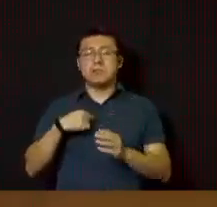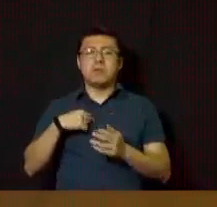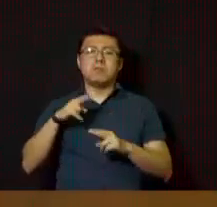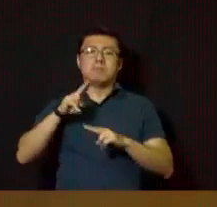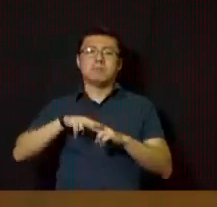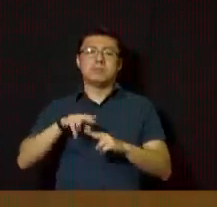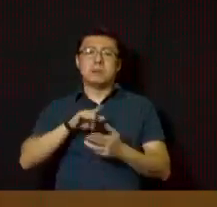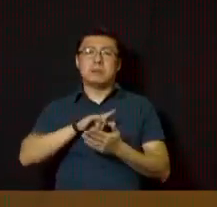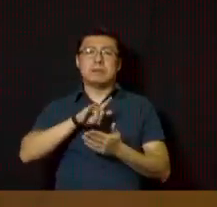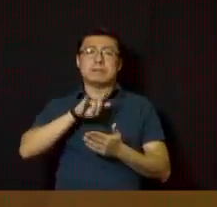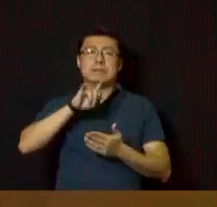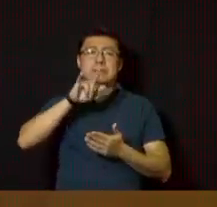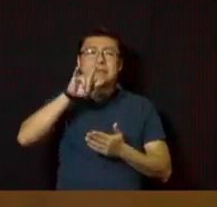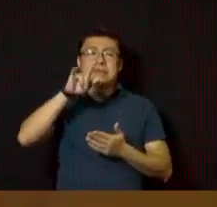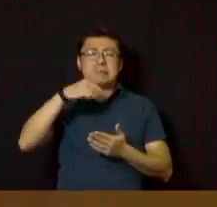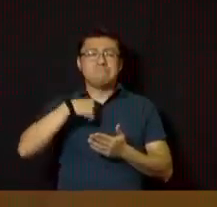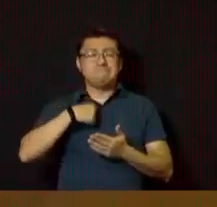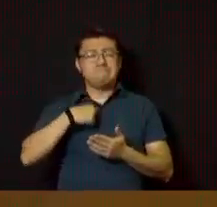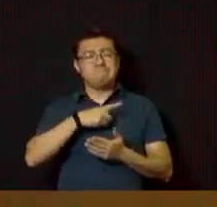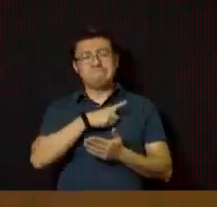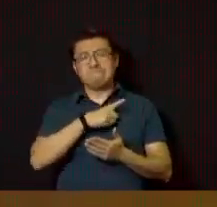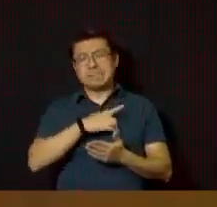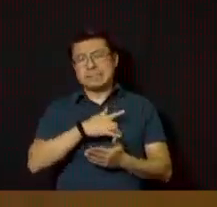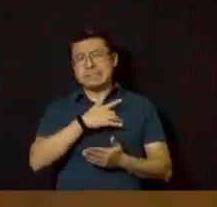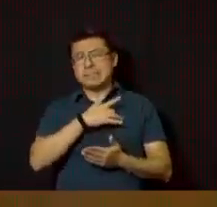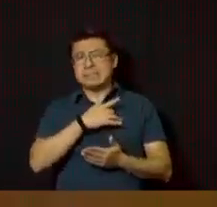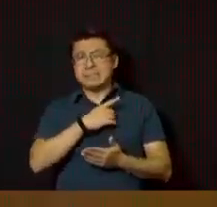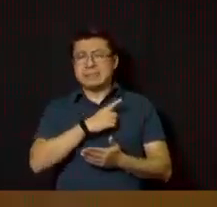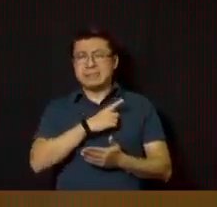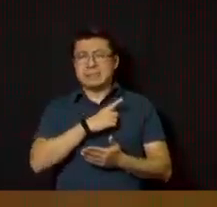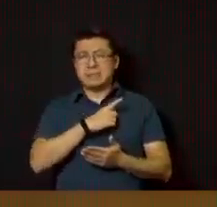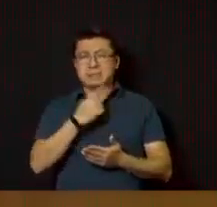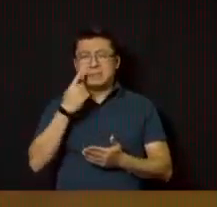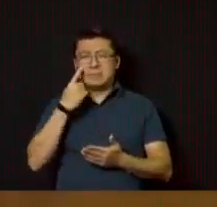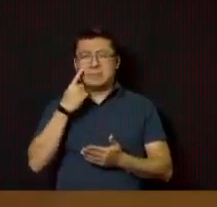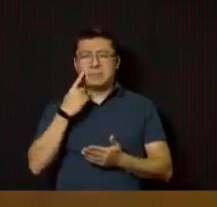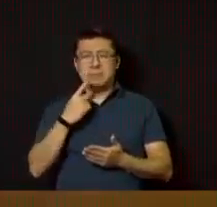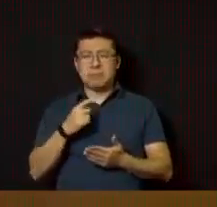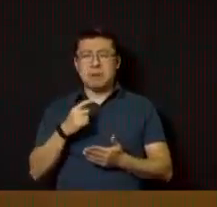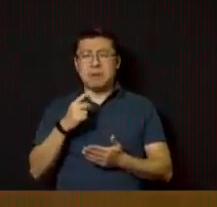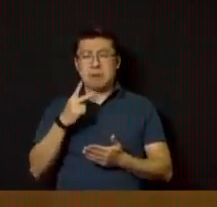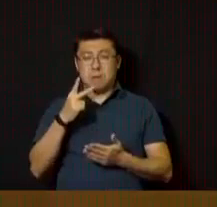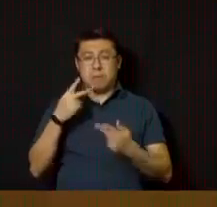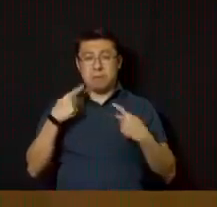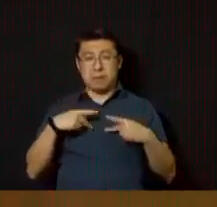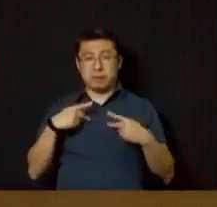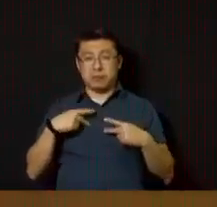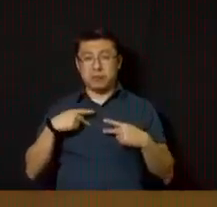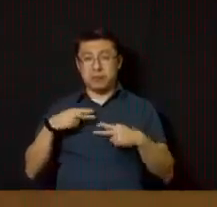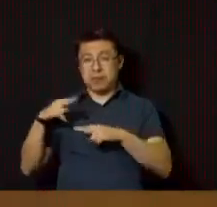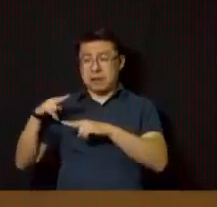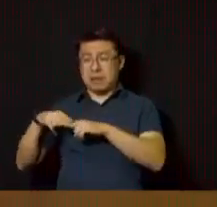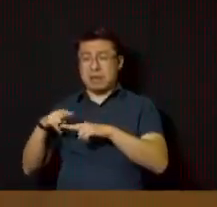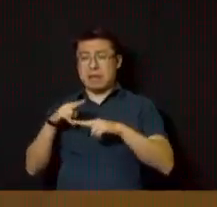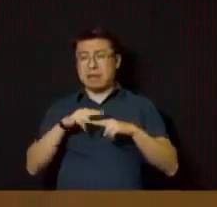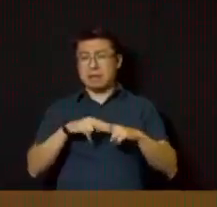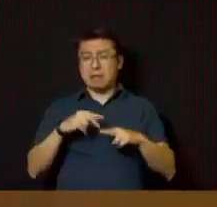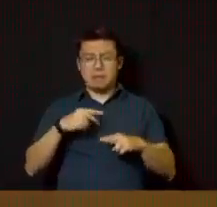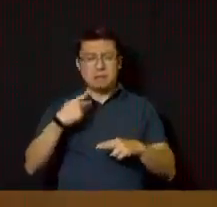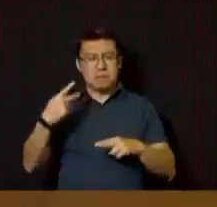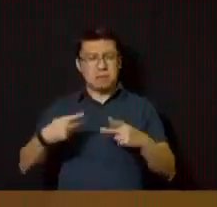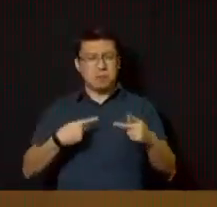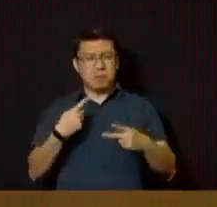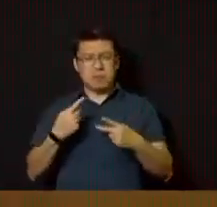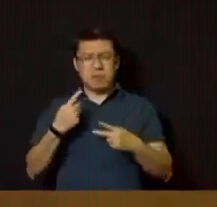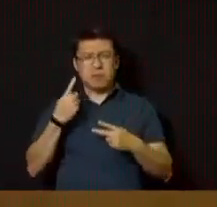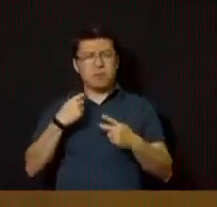puse a llorar en ese momento. Me acuerdo, 2 personas que estaban a mi lado me decían, ¿por qué lloras? Y yo le decía, ¿a ti qué te importa? ¿No? En ese